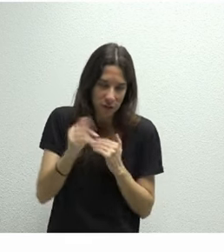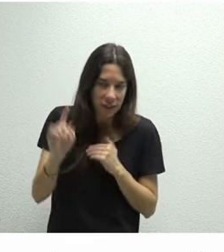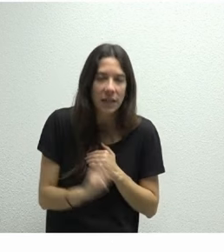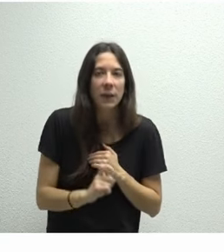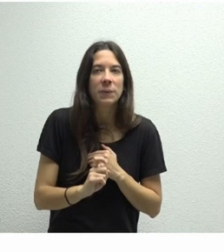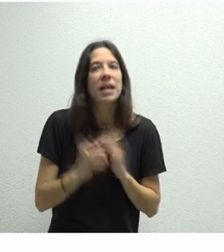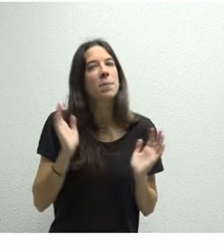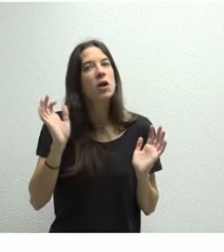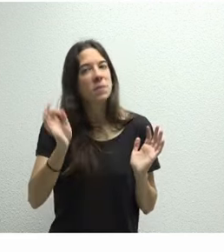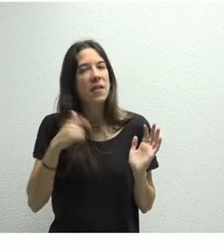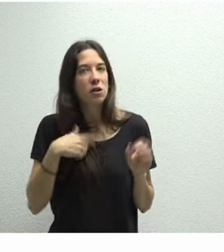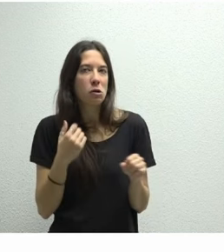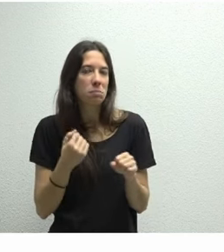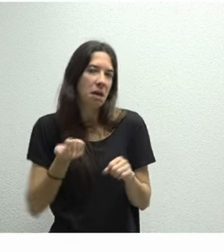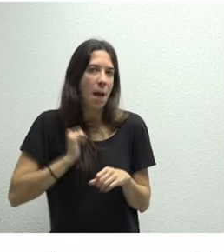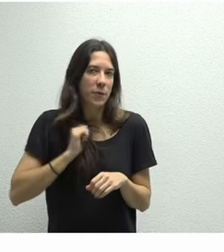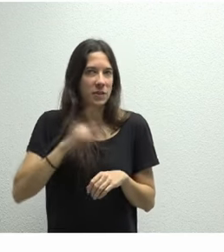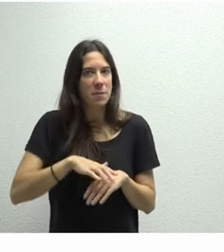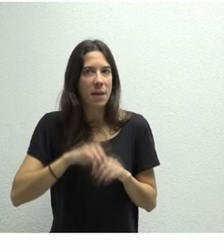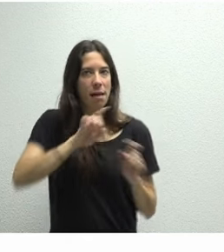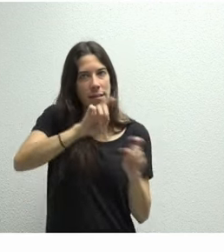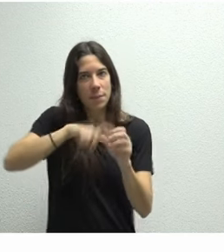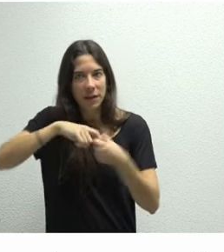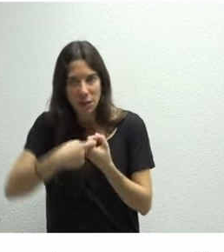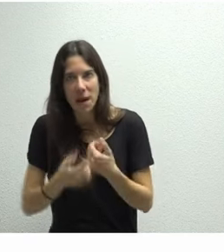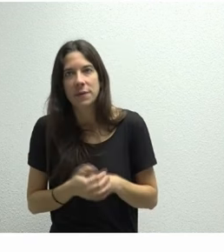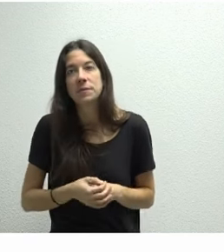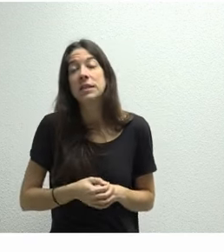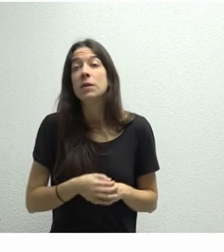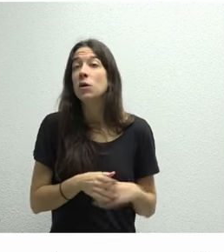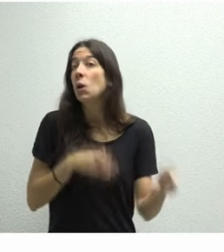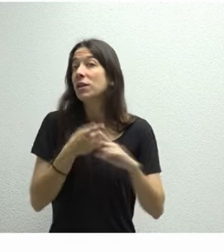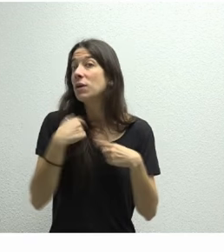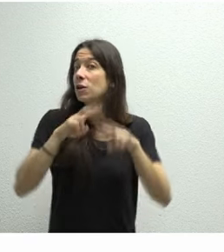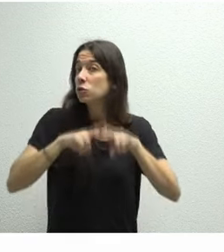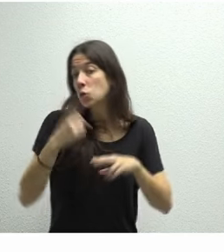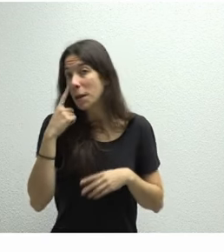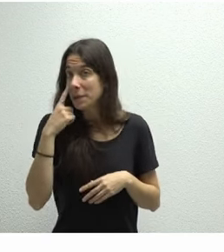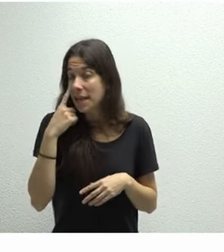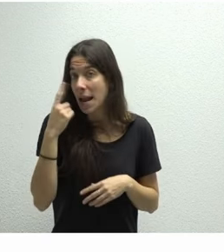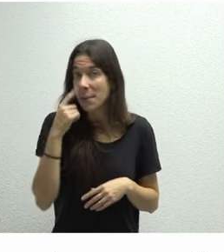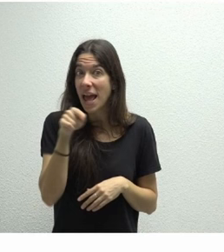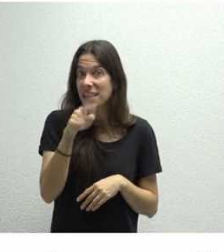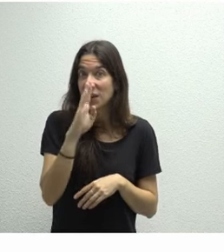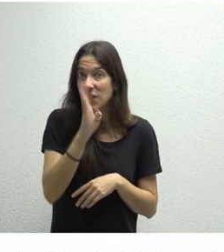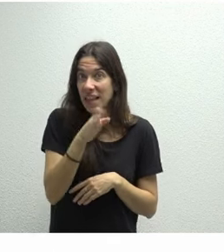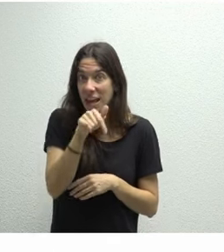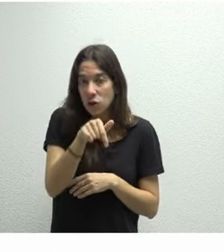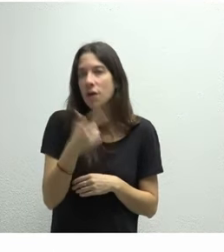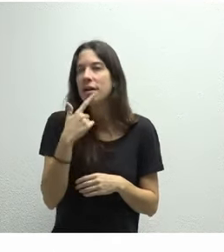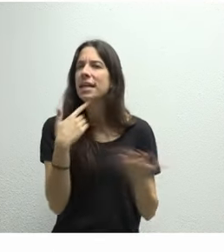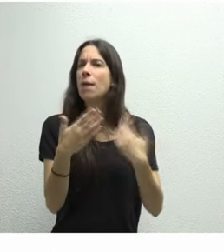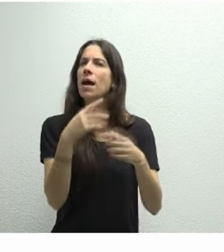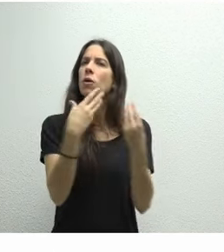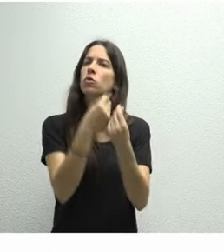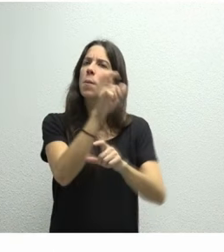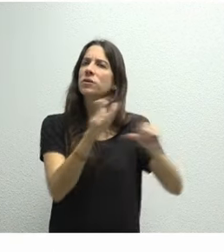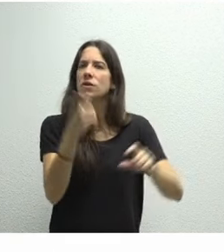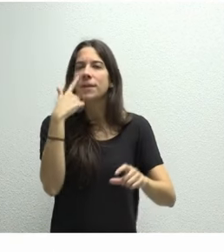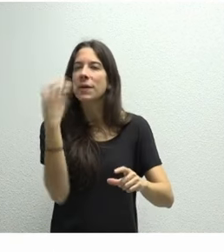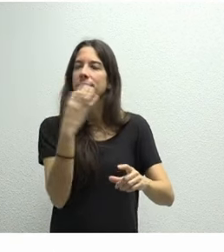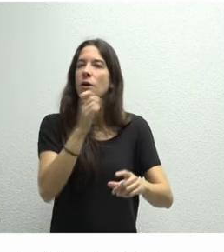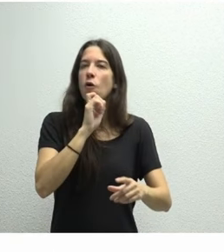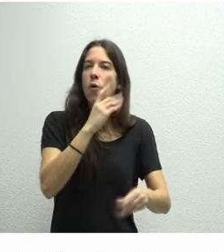supervisar no insitu Y sobre todo hablar con las personas de cómo se estaba haciendo Qué necesidades habían